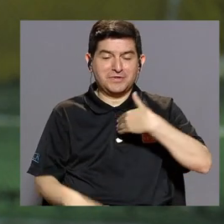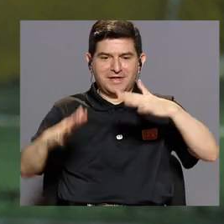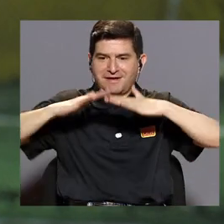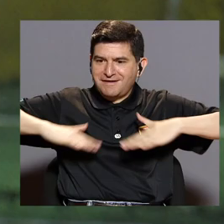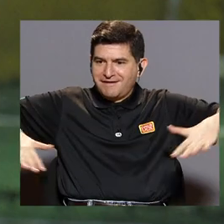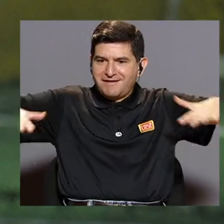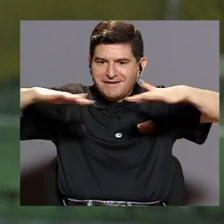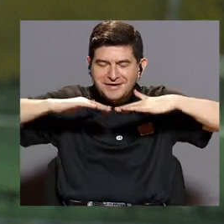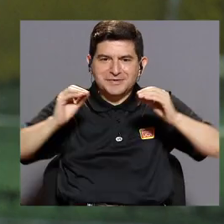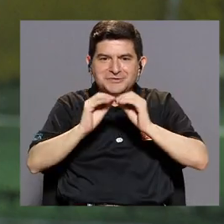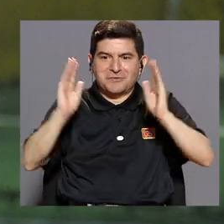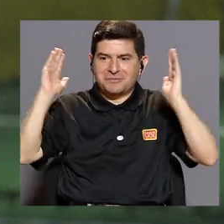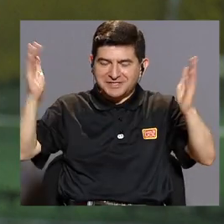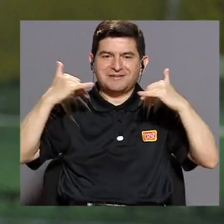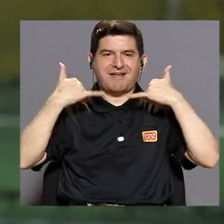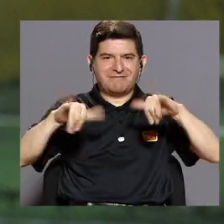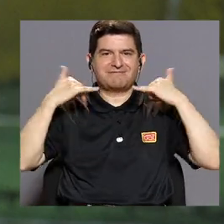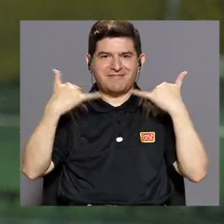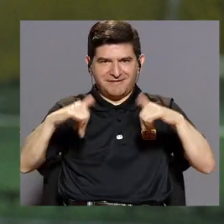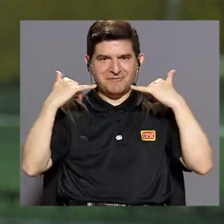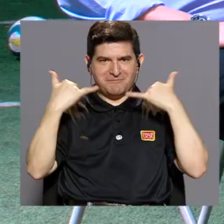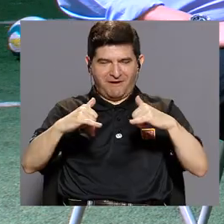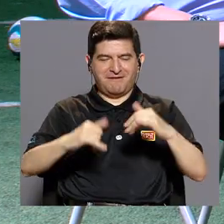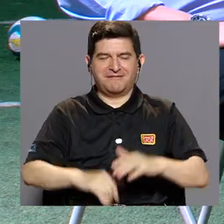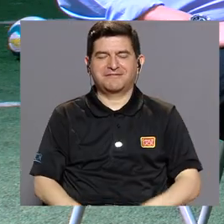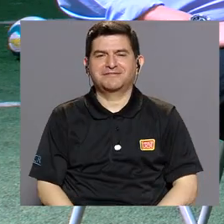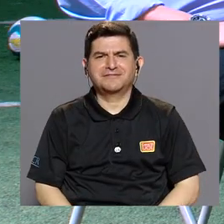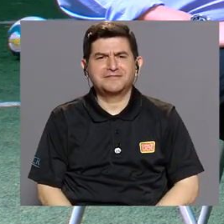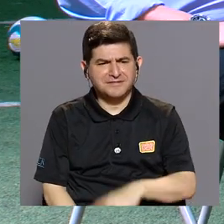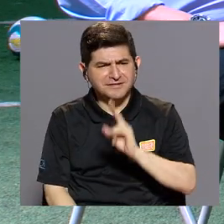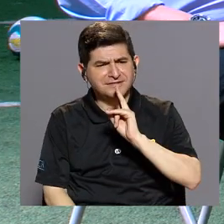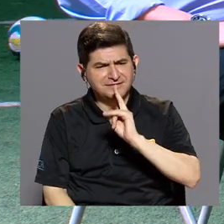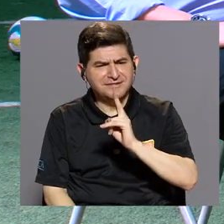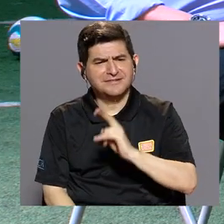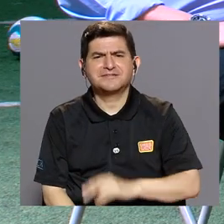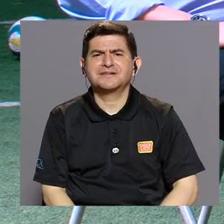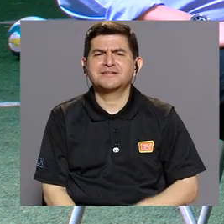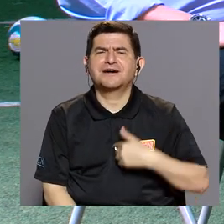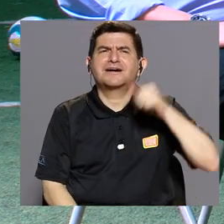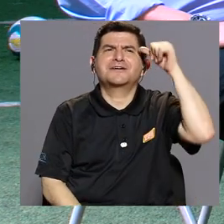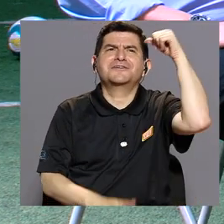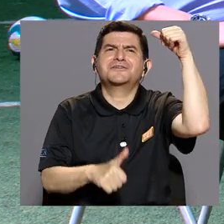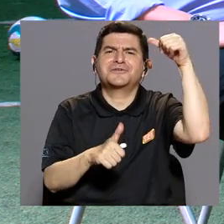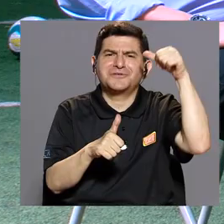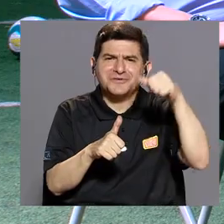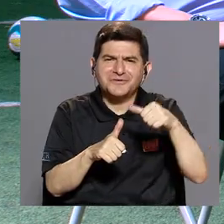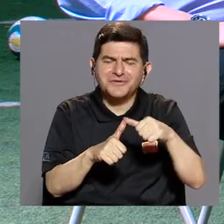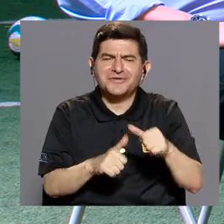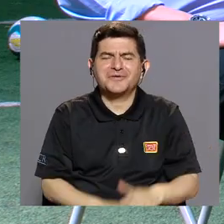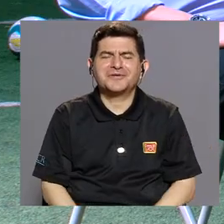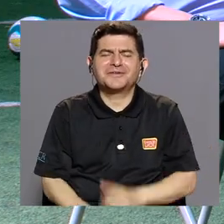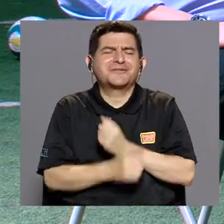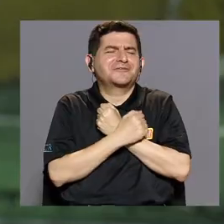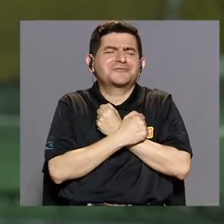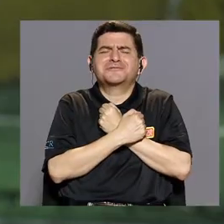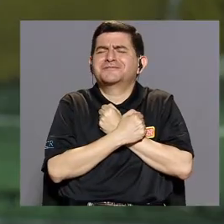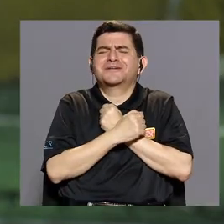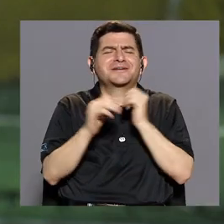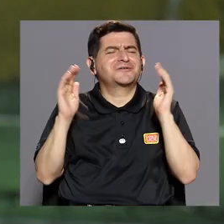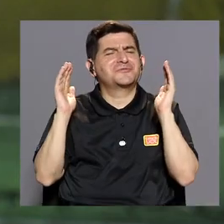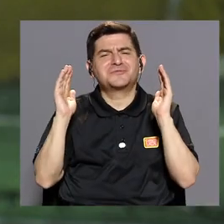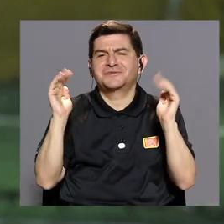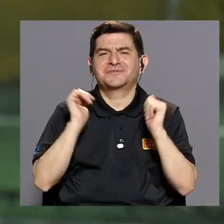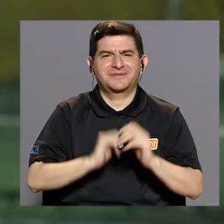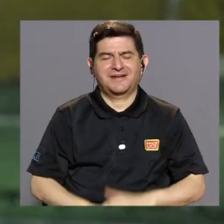un espacio más grande para jugar. Y la verdad es que lo recuerdo con un cariño enorme,